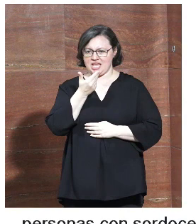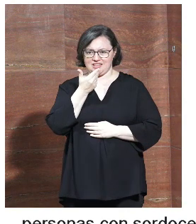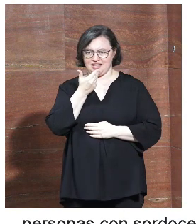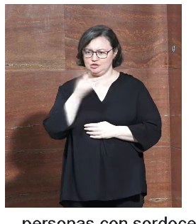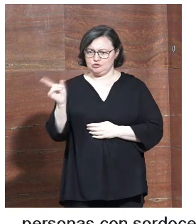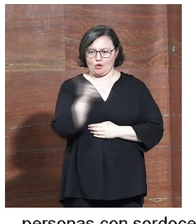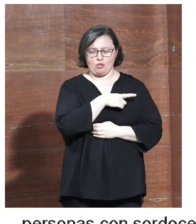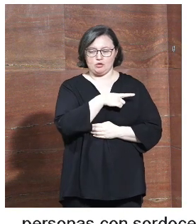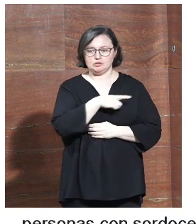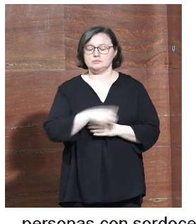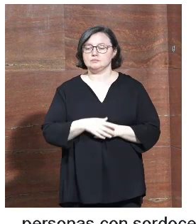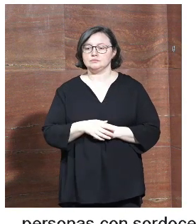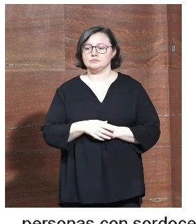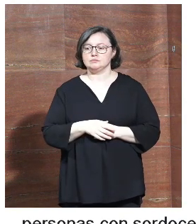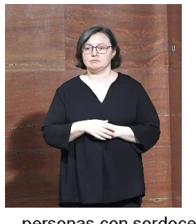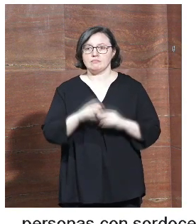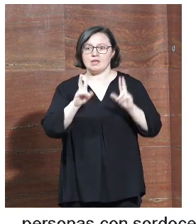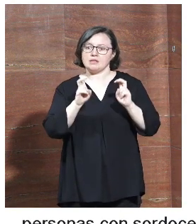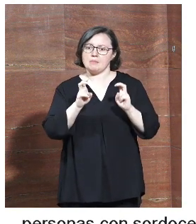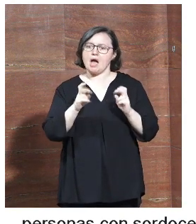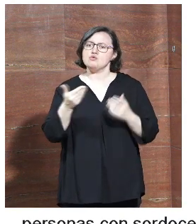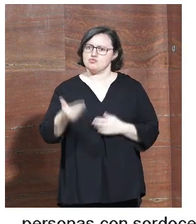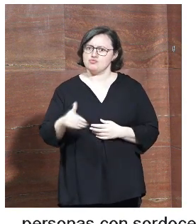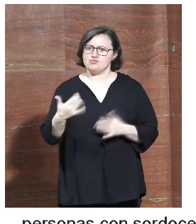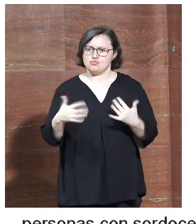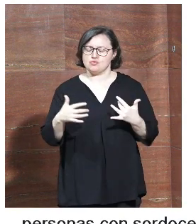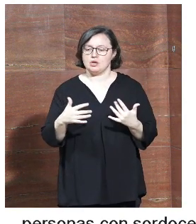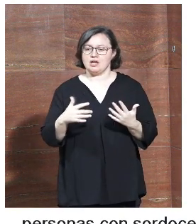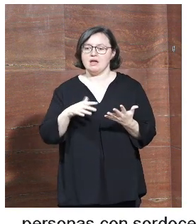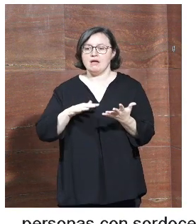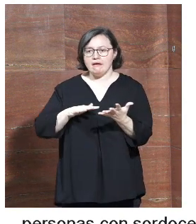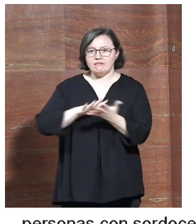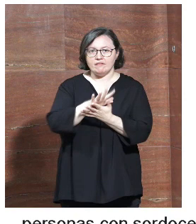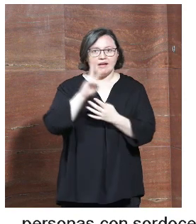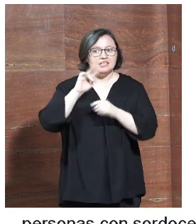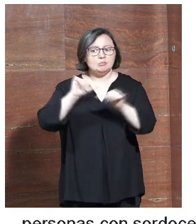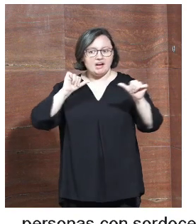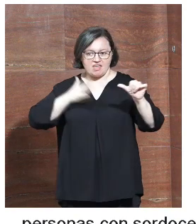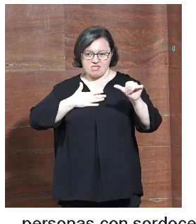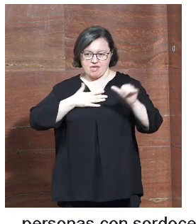oyentes. Es un tema bastante importante a la hora de contar mi experiencia.